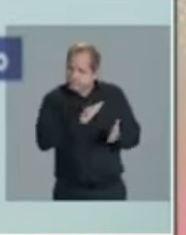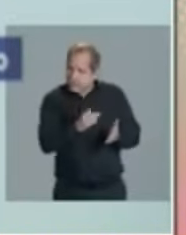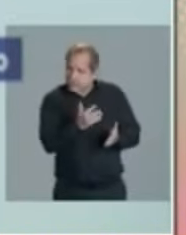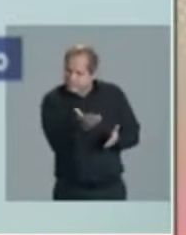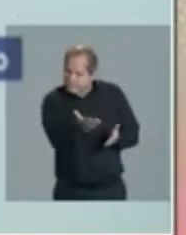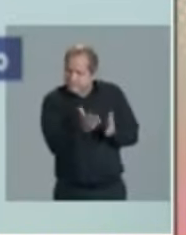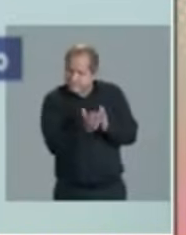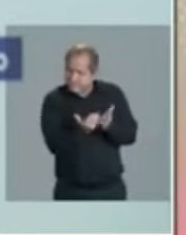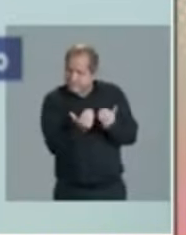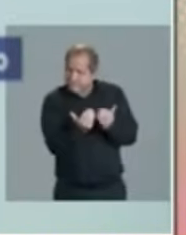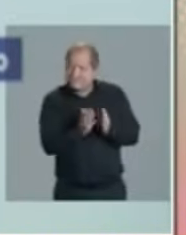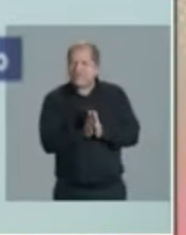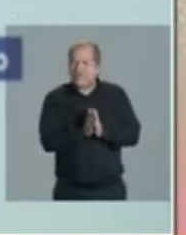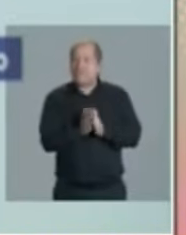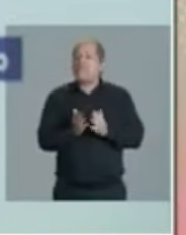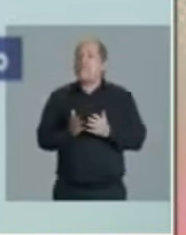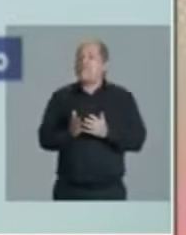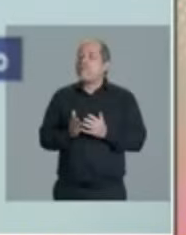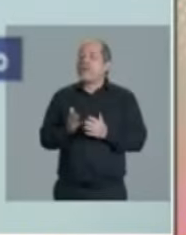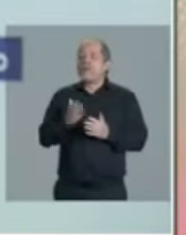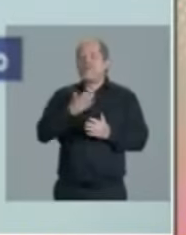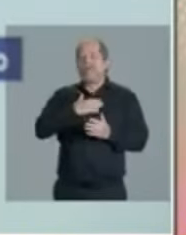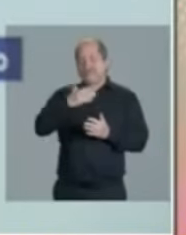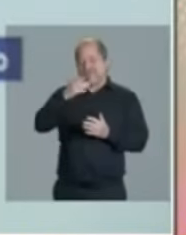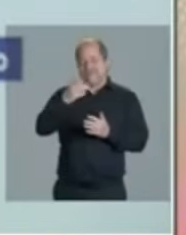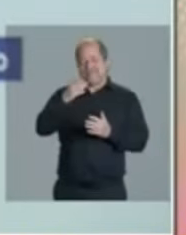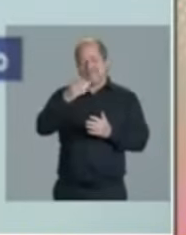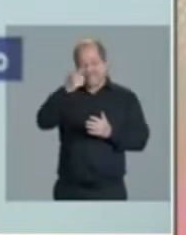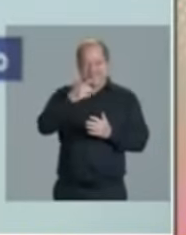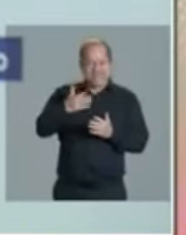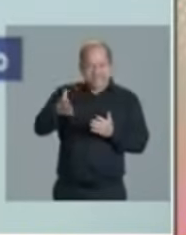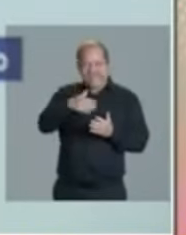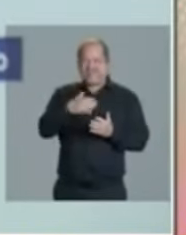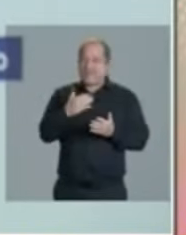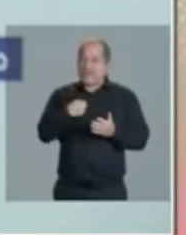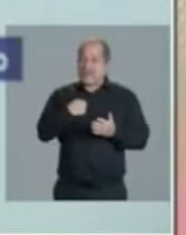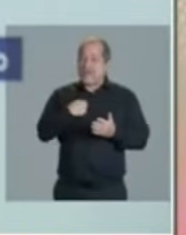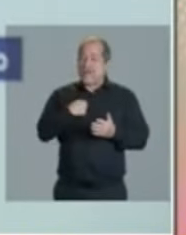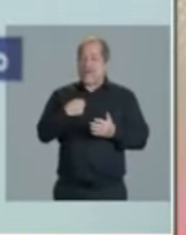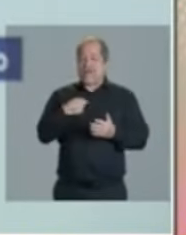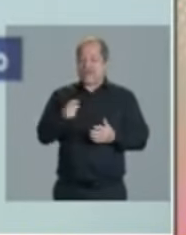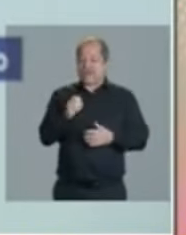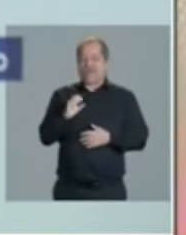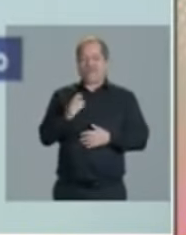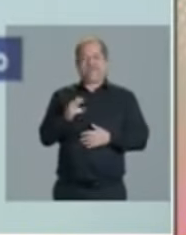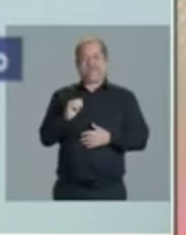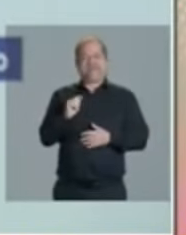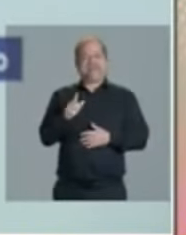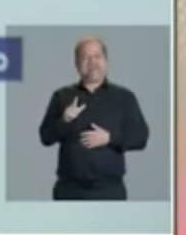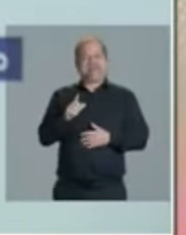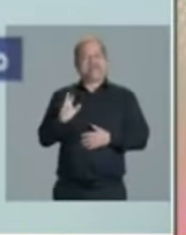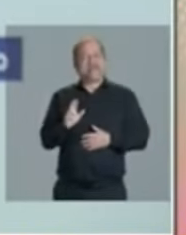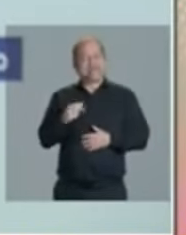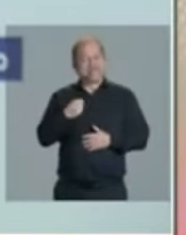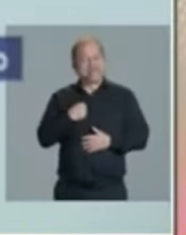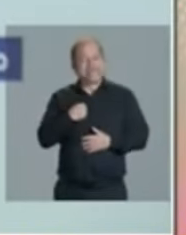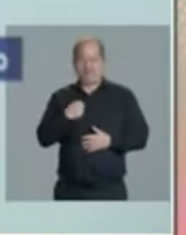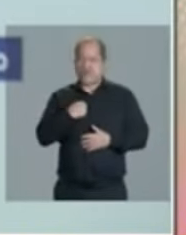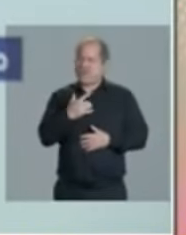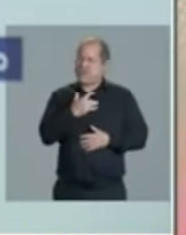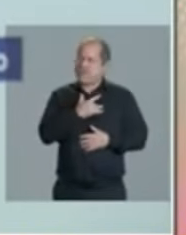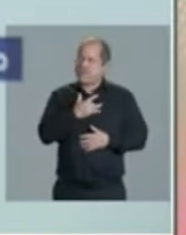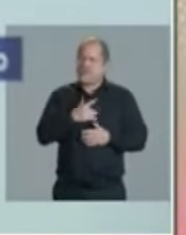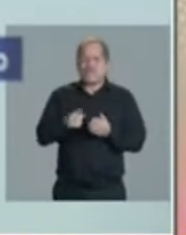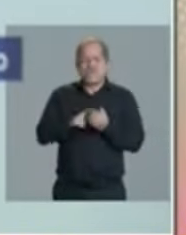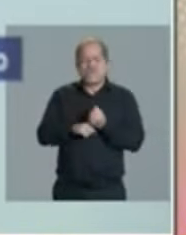que hicieron en el postdebate la periodista Daniela Barragán y los periodistas Alejandro Páez Varela, Álvaro Delgado y Pedro